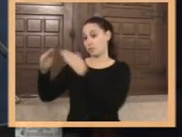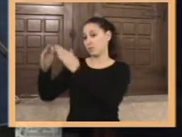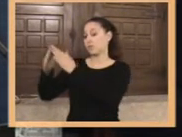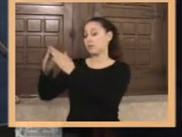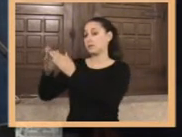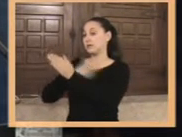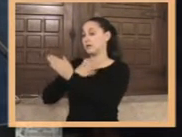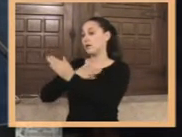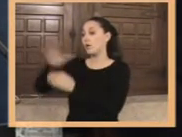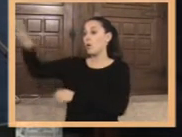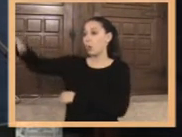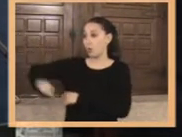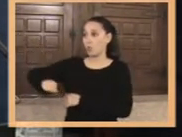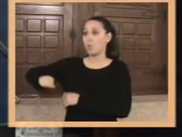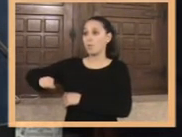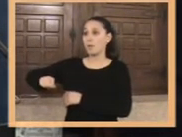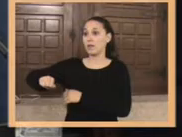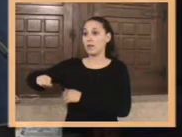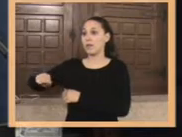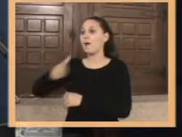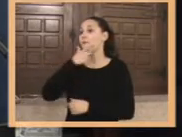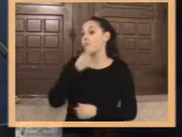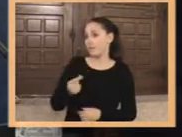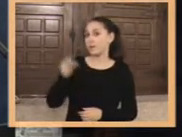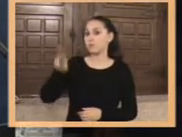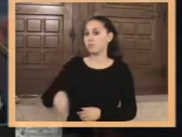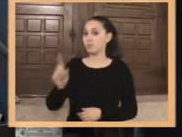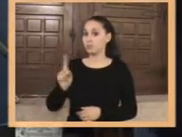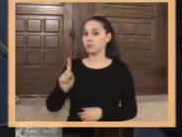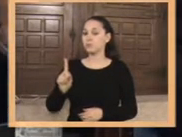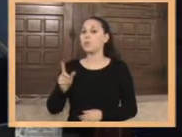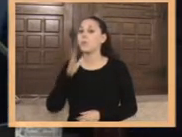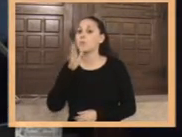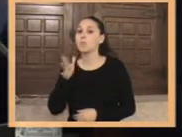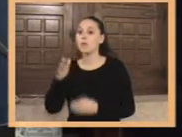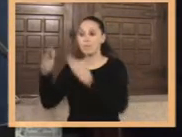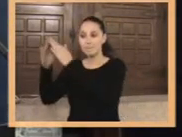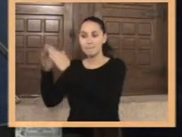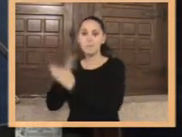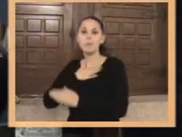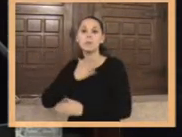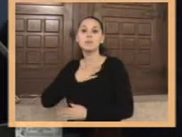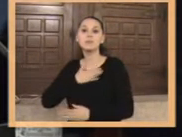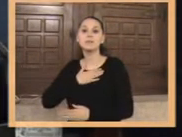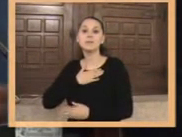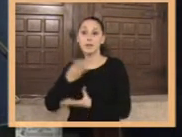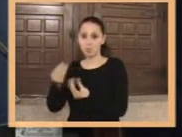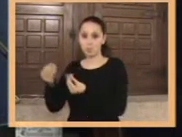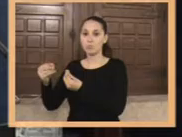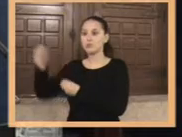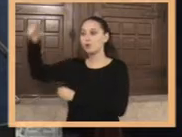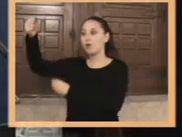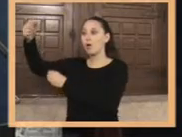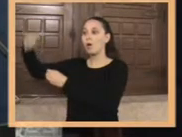propietarios. No fue fácil, la verdad, llegar a un acuerdo con ellos, porque eran muchos propietarios, pero al final lo conseguimos y ya está derribada con el fin de actuar.